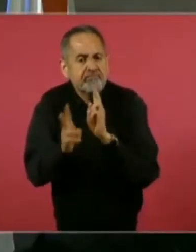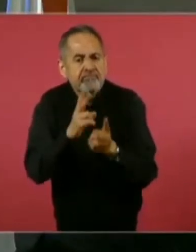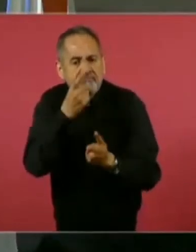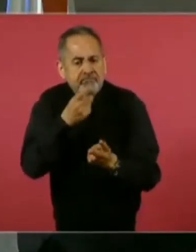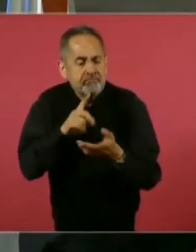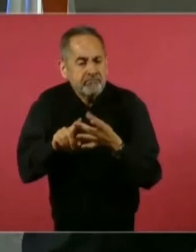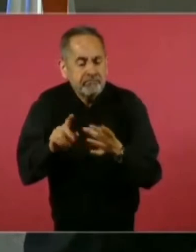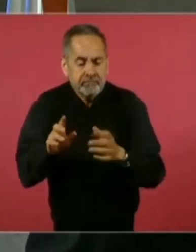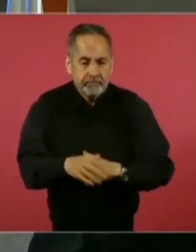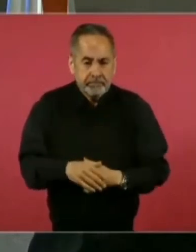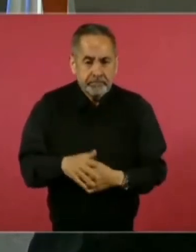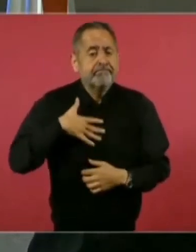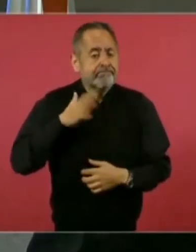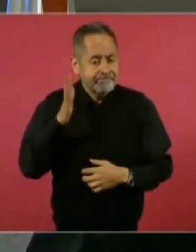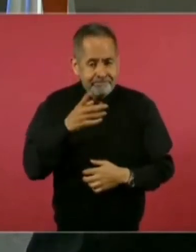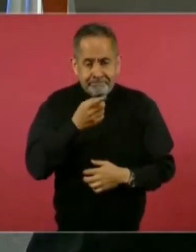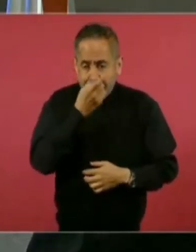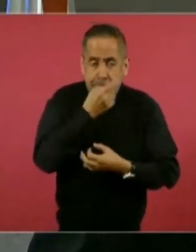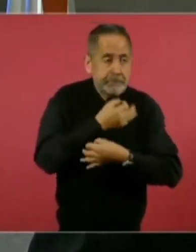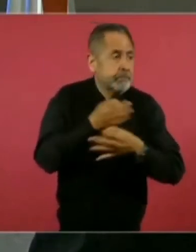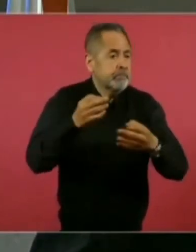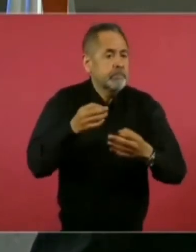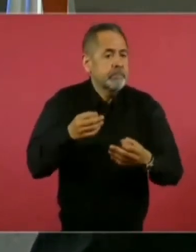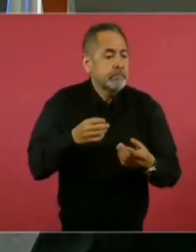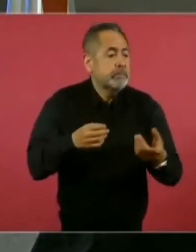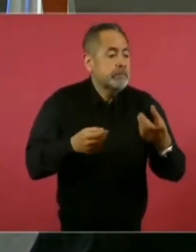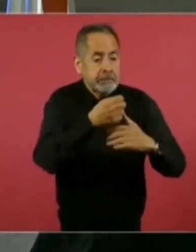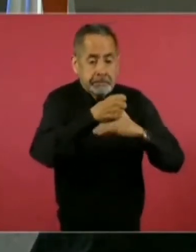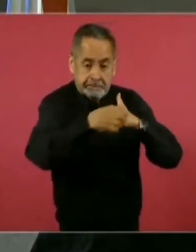Hemos ofrecido recompensas.